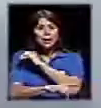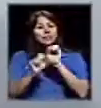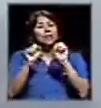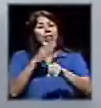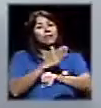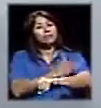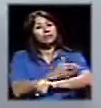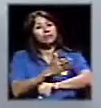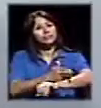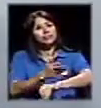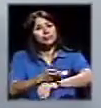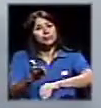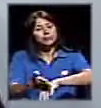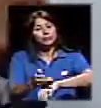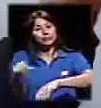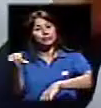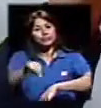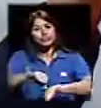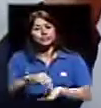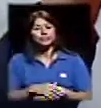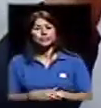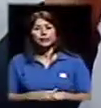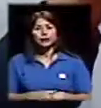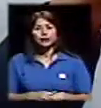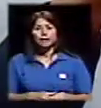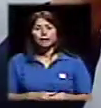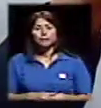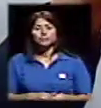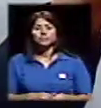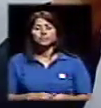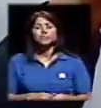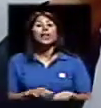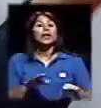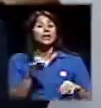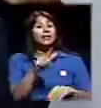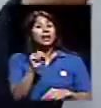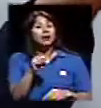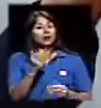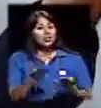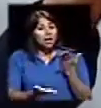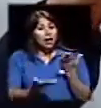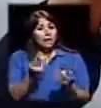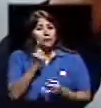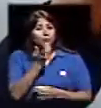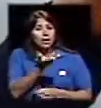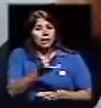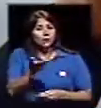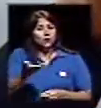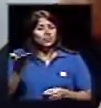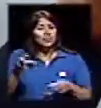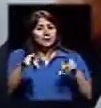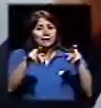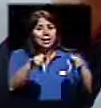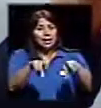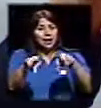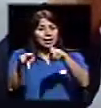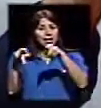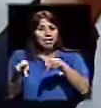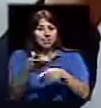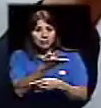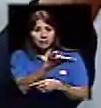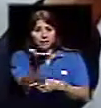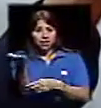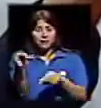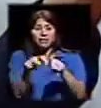y tal vez una de las cosas que la gente y los medios